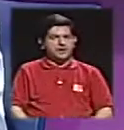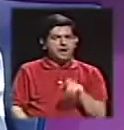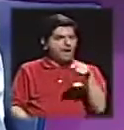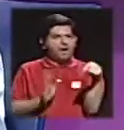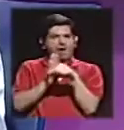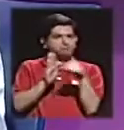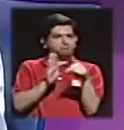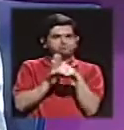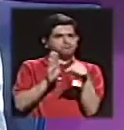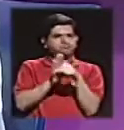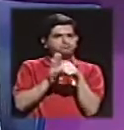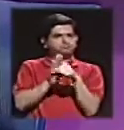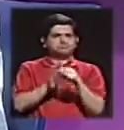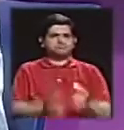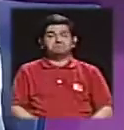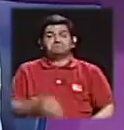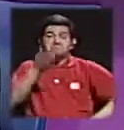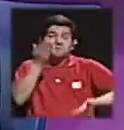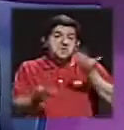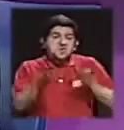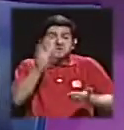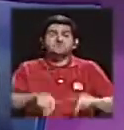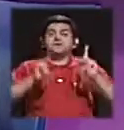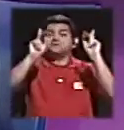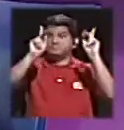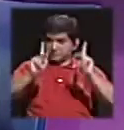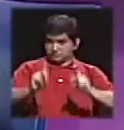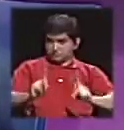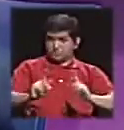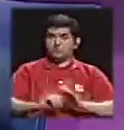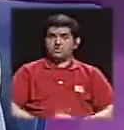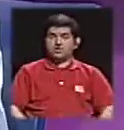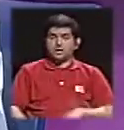muy negativo. Y puede ser que sean personas